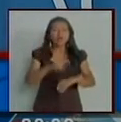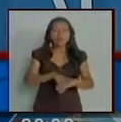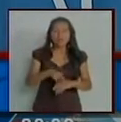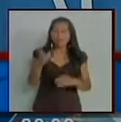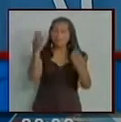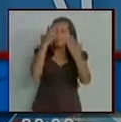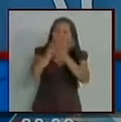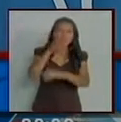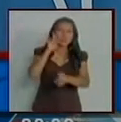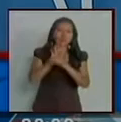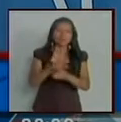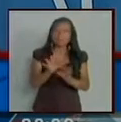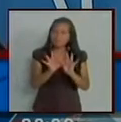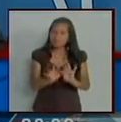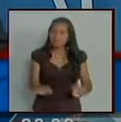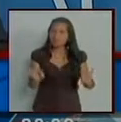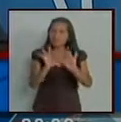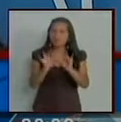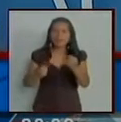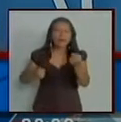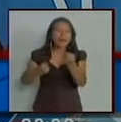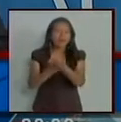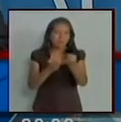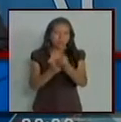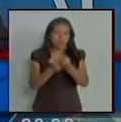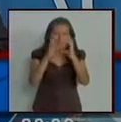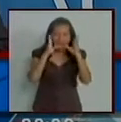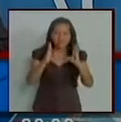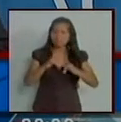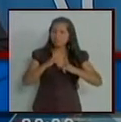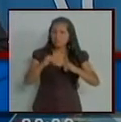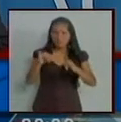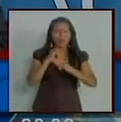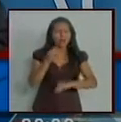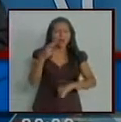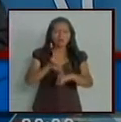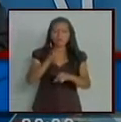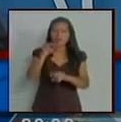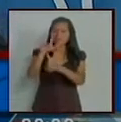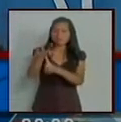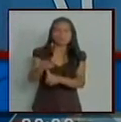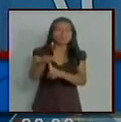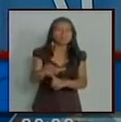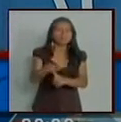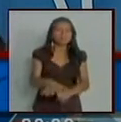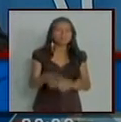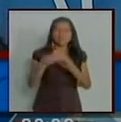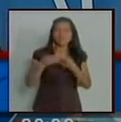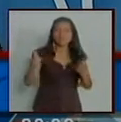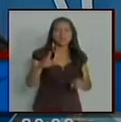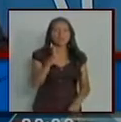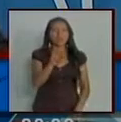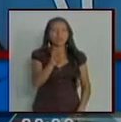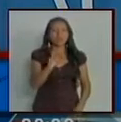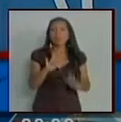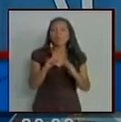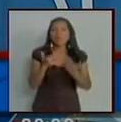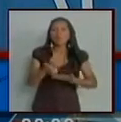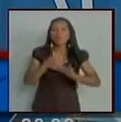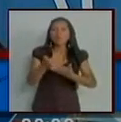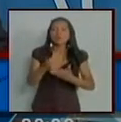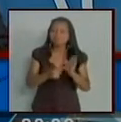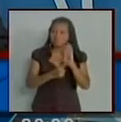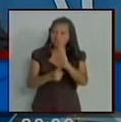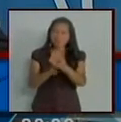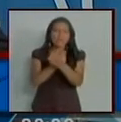mucha solidaridad, mucho apoyo, pero sobre todo hacerles sentir iguales, ¿no es cierto? No hacerles sentir diferentes. ¿Cómo los hacemos sentir iguales? Con